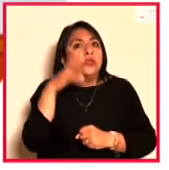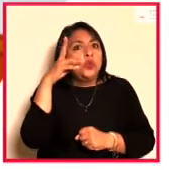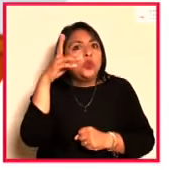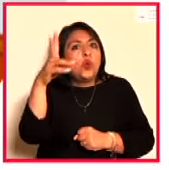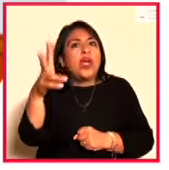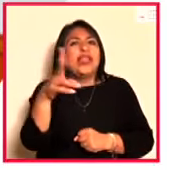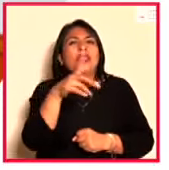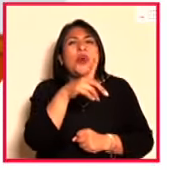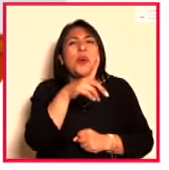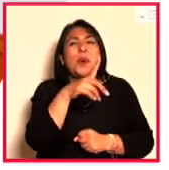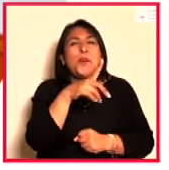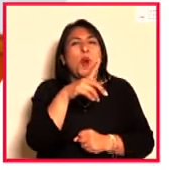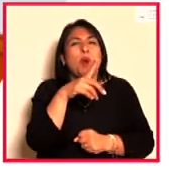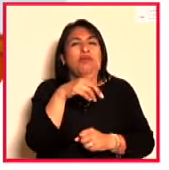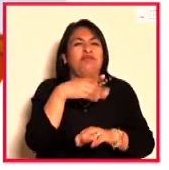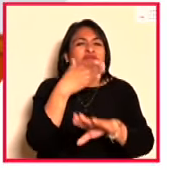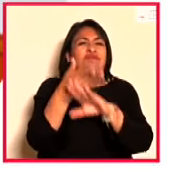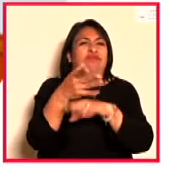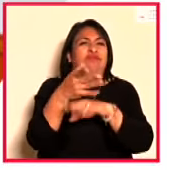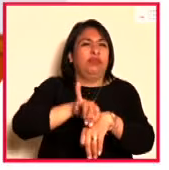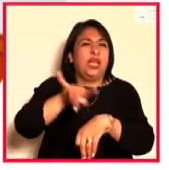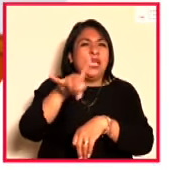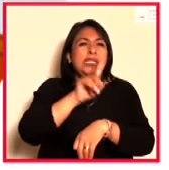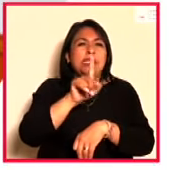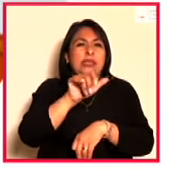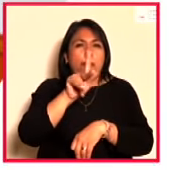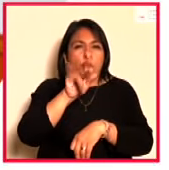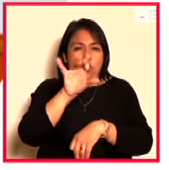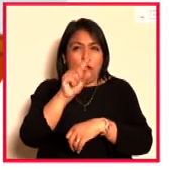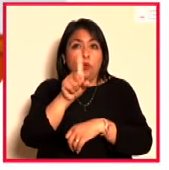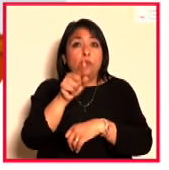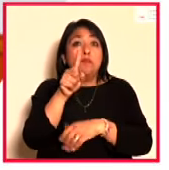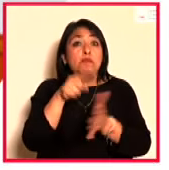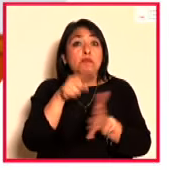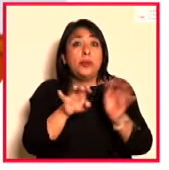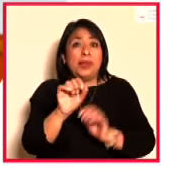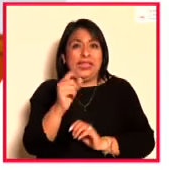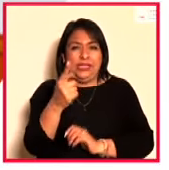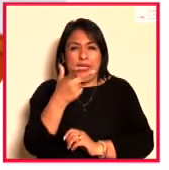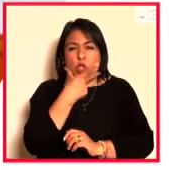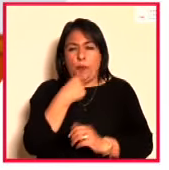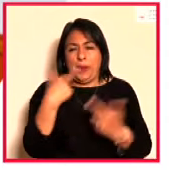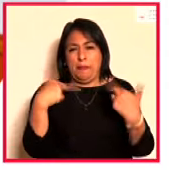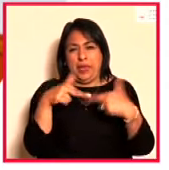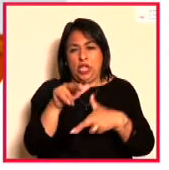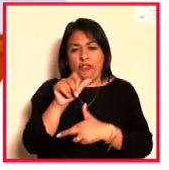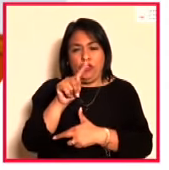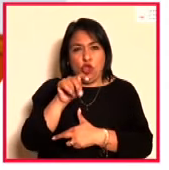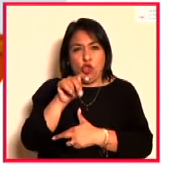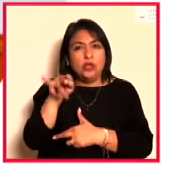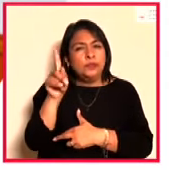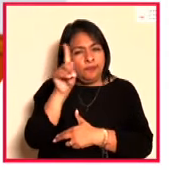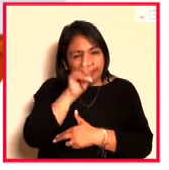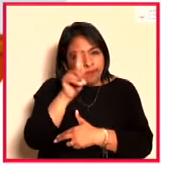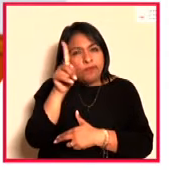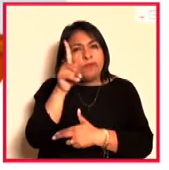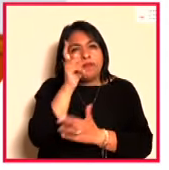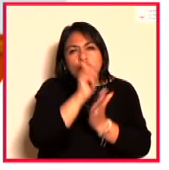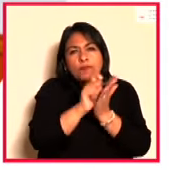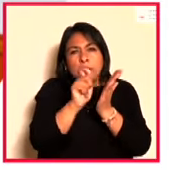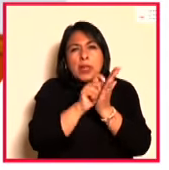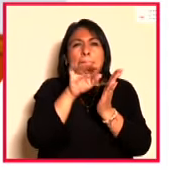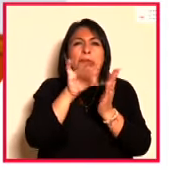zapoteco". En 1927, su maestro Antonio Caso le sugirió que escribiera los mitos, leyendas y fábulas que